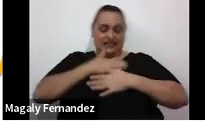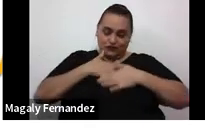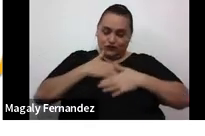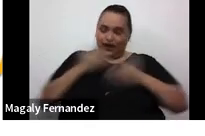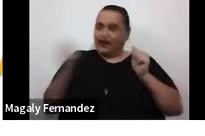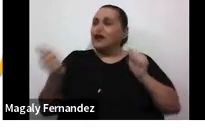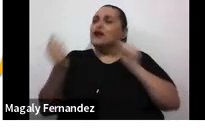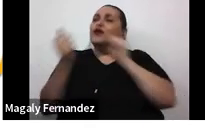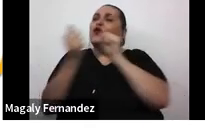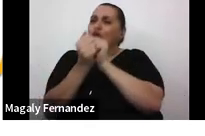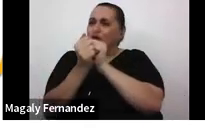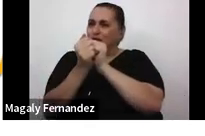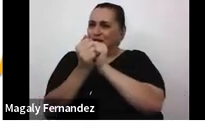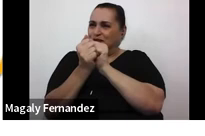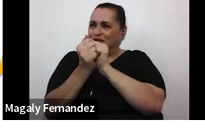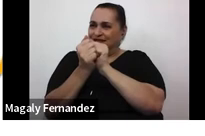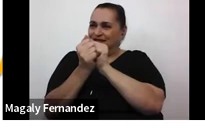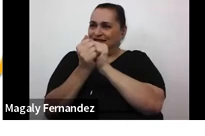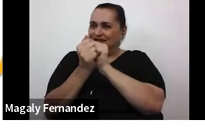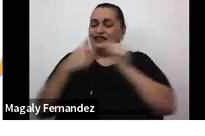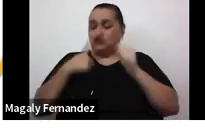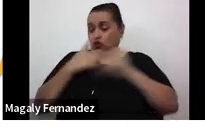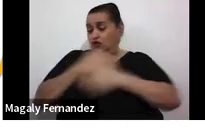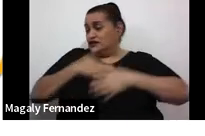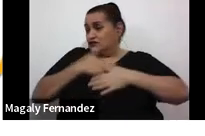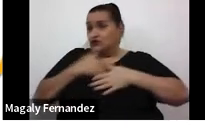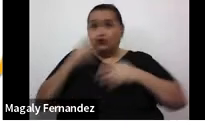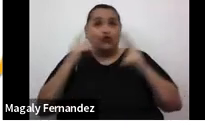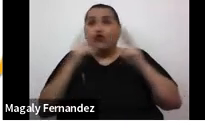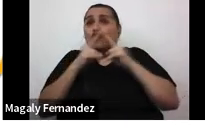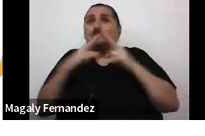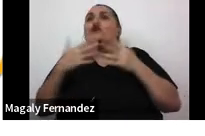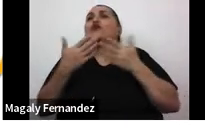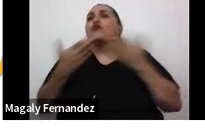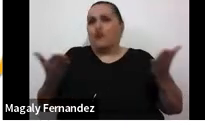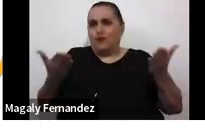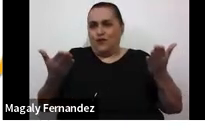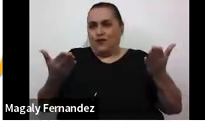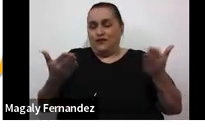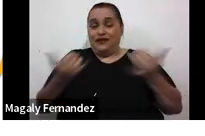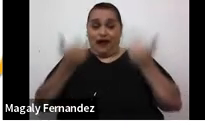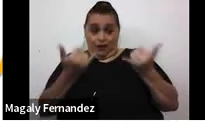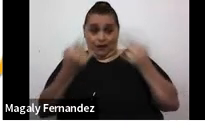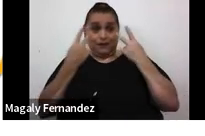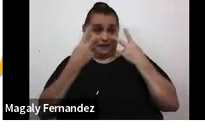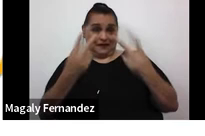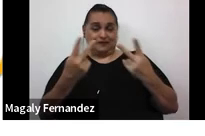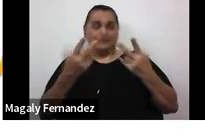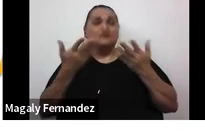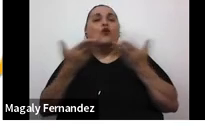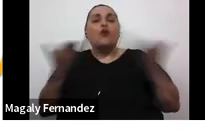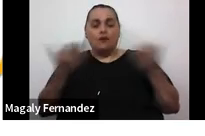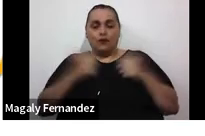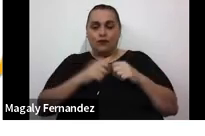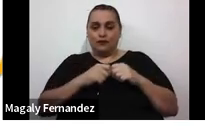esto como disfruto Sí sí si no conozco verdad Ahora observábamos de cómo